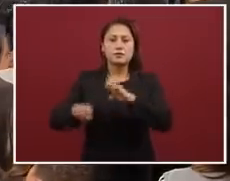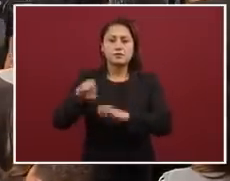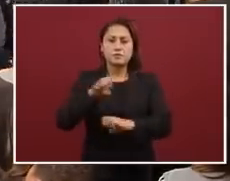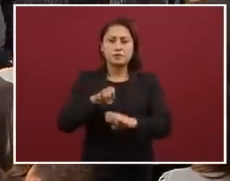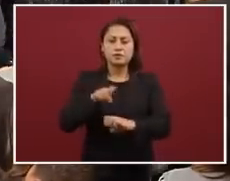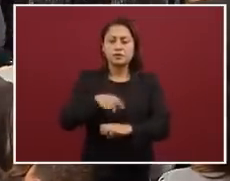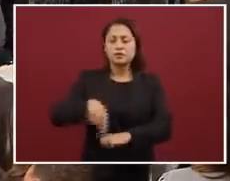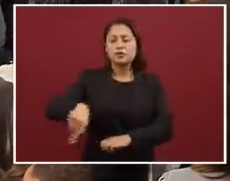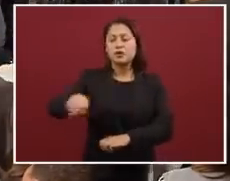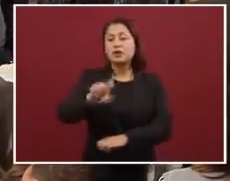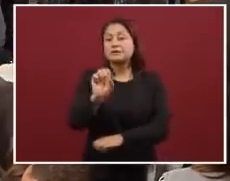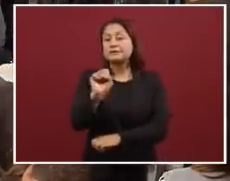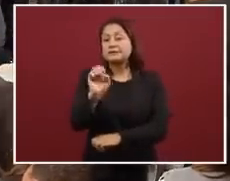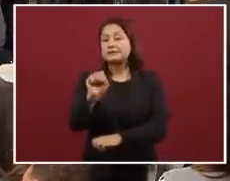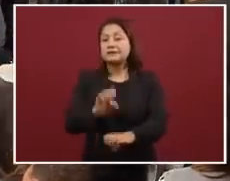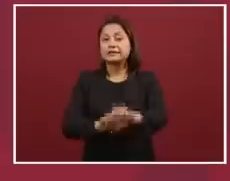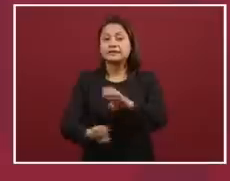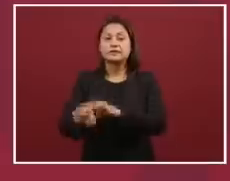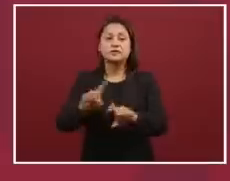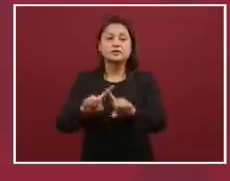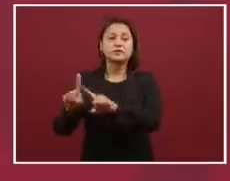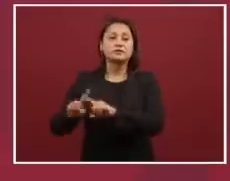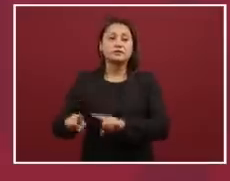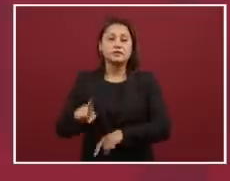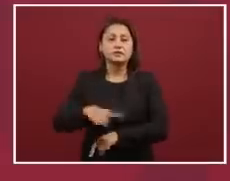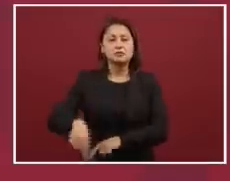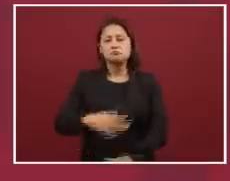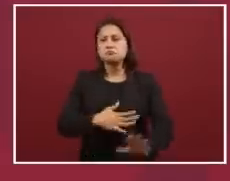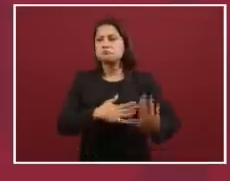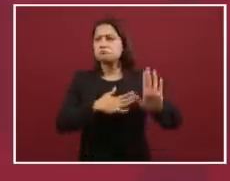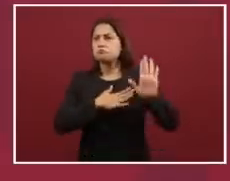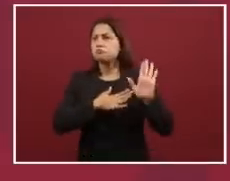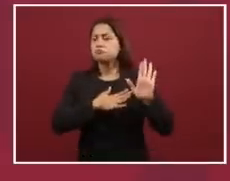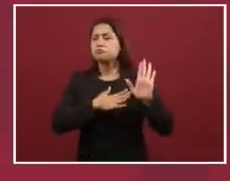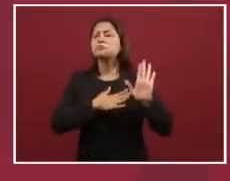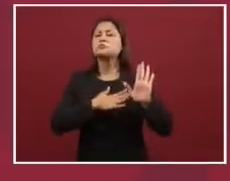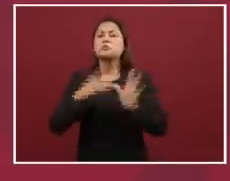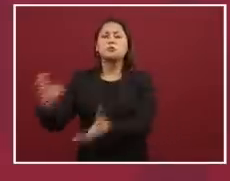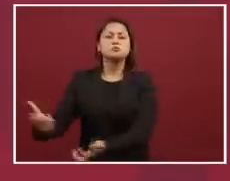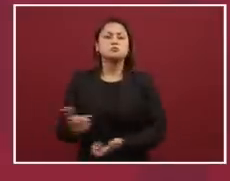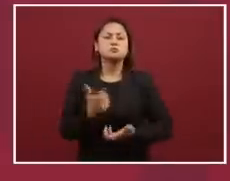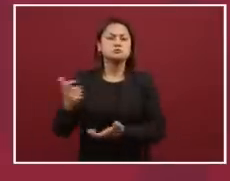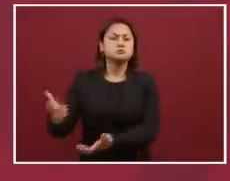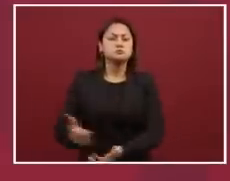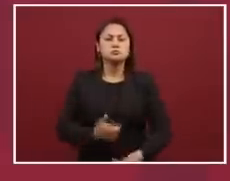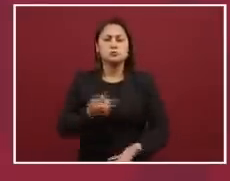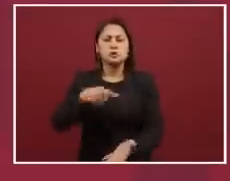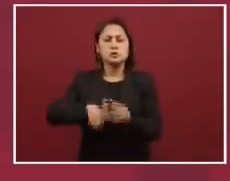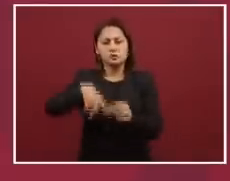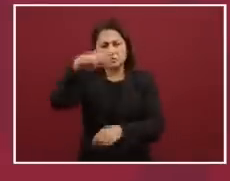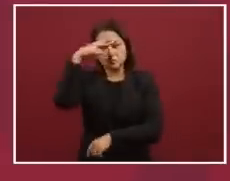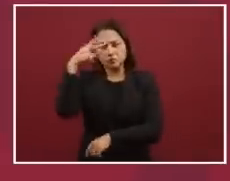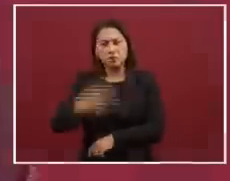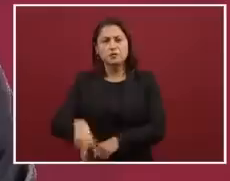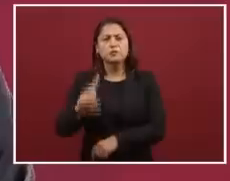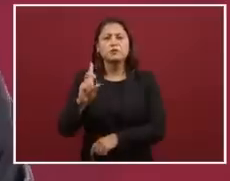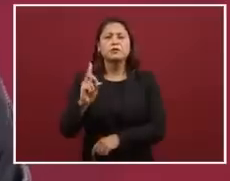empresas hacen el compromiso de invertir este año 32 mil millones de dólares.